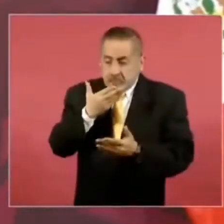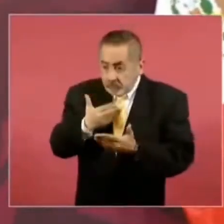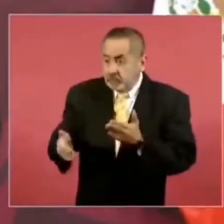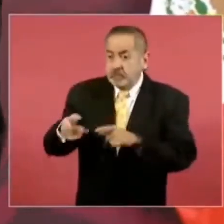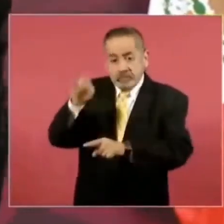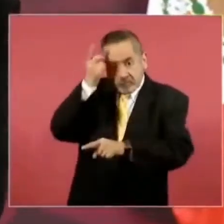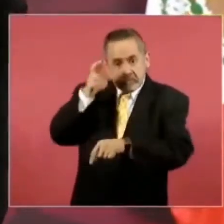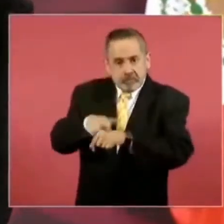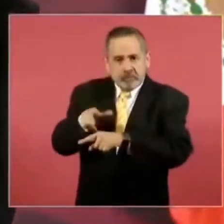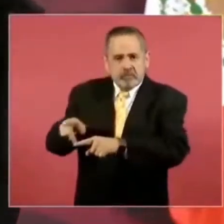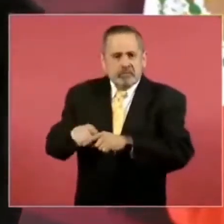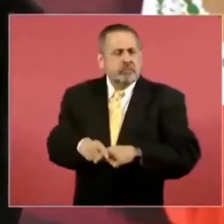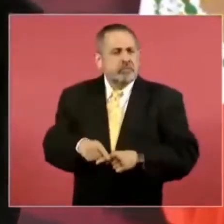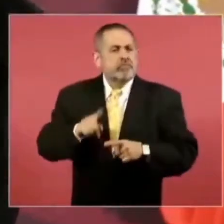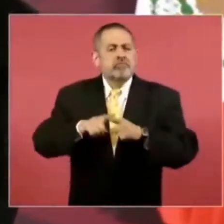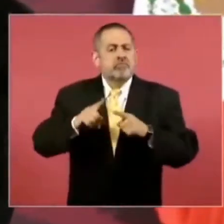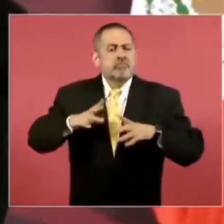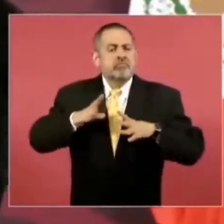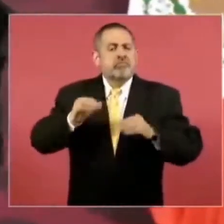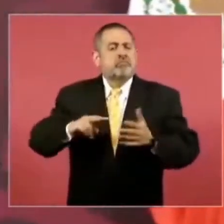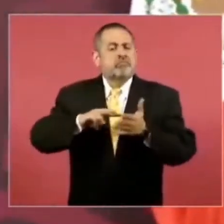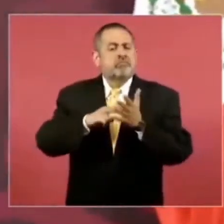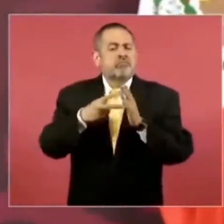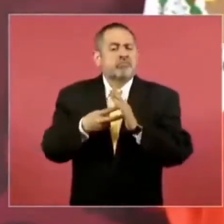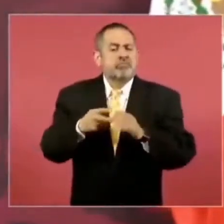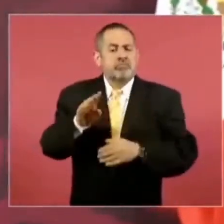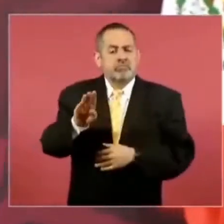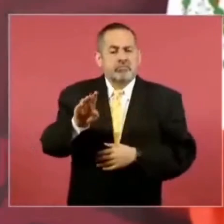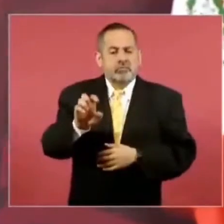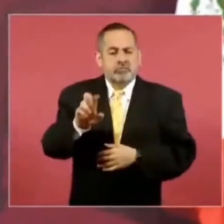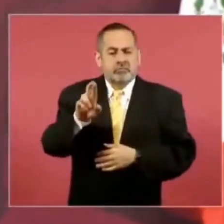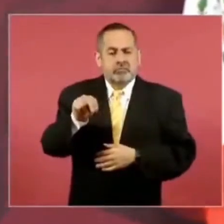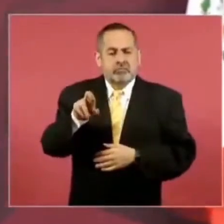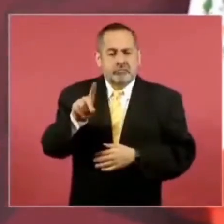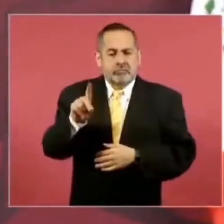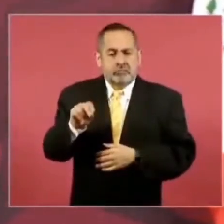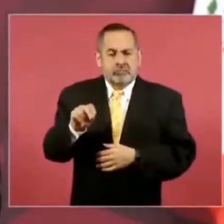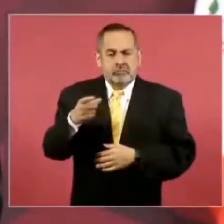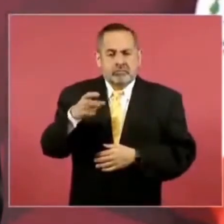por el ingeniero Bernardo Quintana